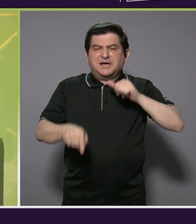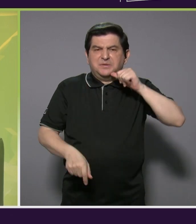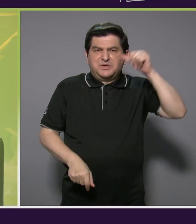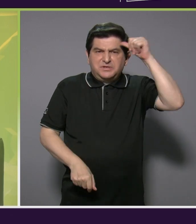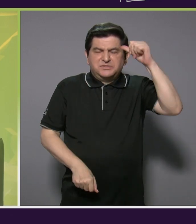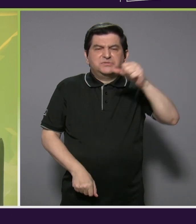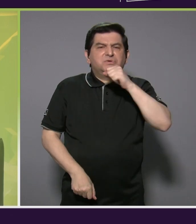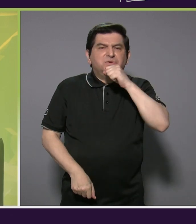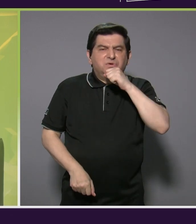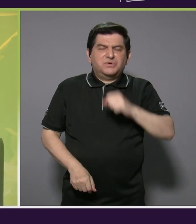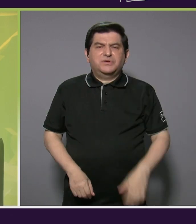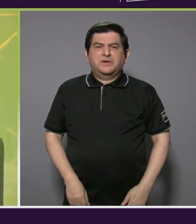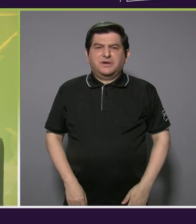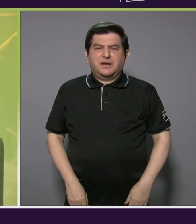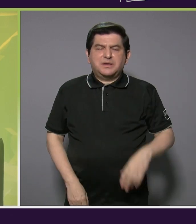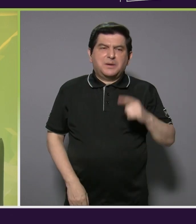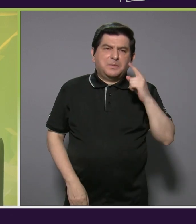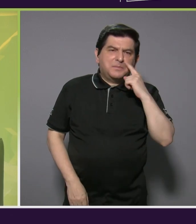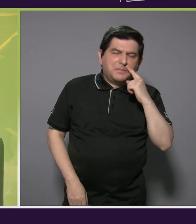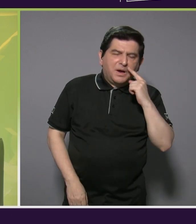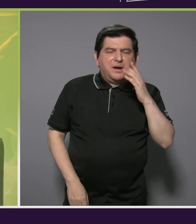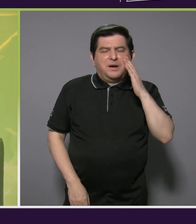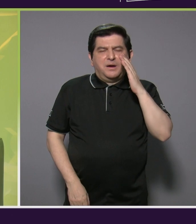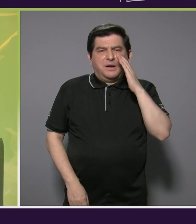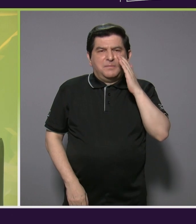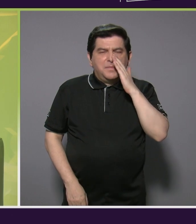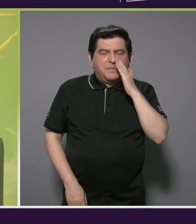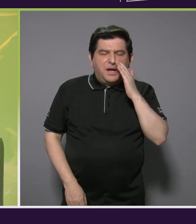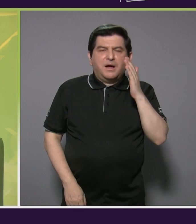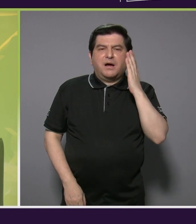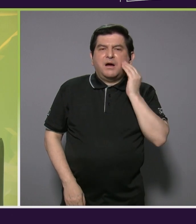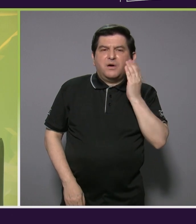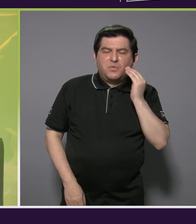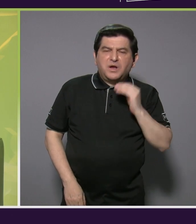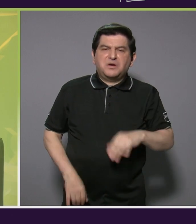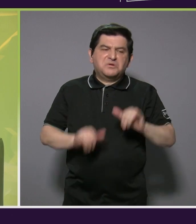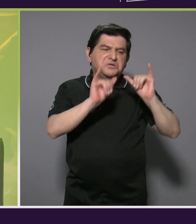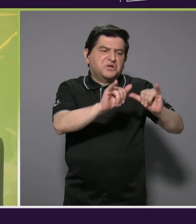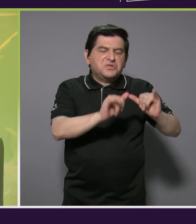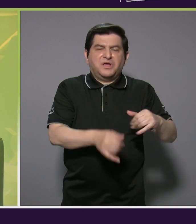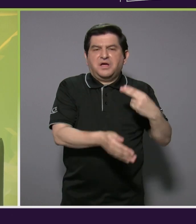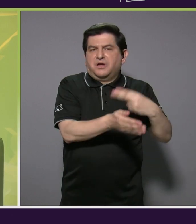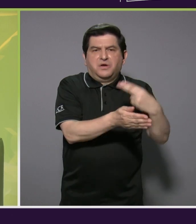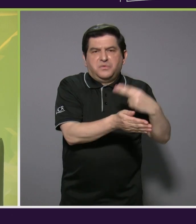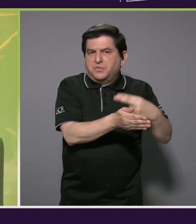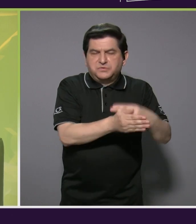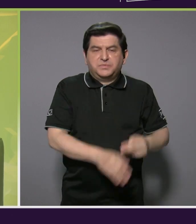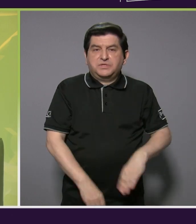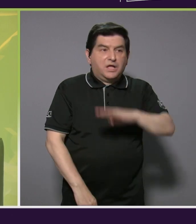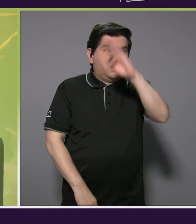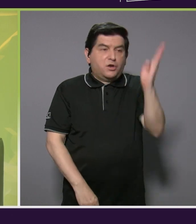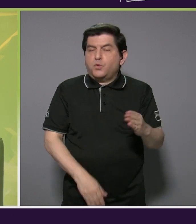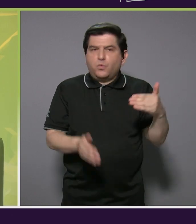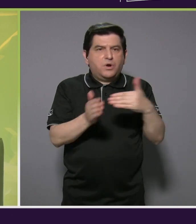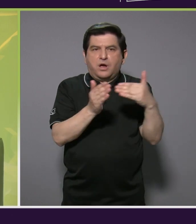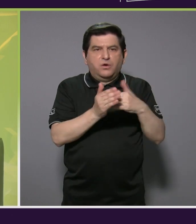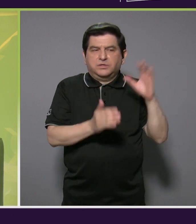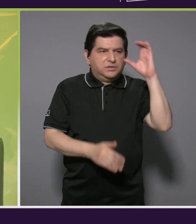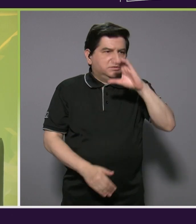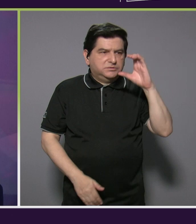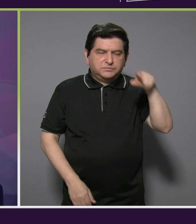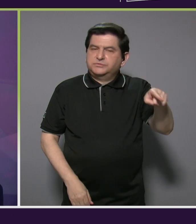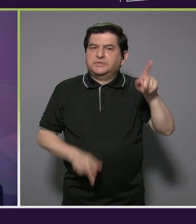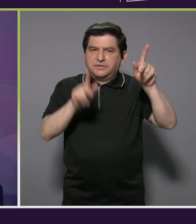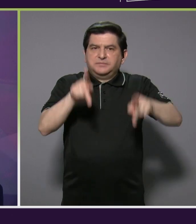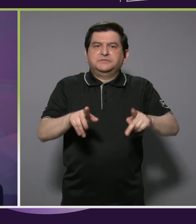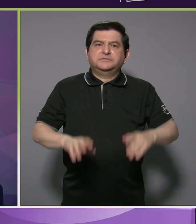adultas mayores, sus padres o abuelos, en hospitales, centros médicos, y nunca más regresan por ellas y ellos.